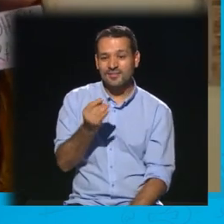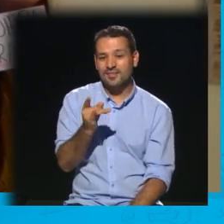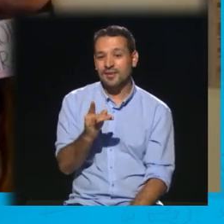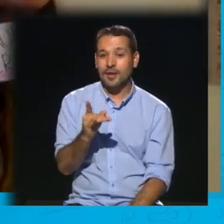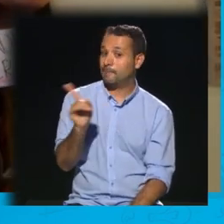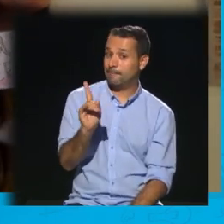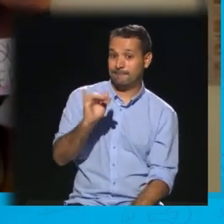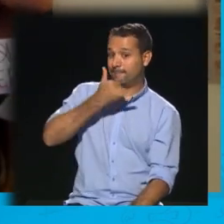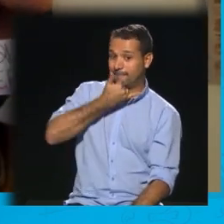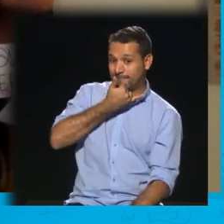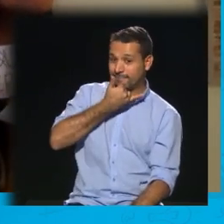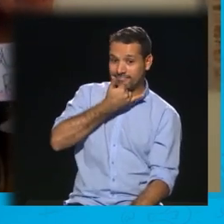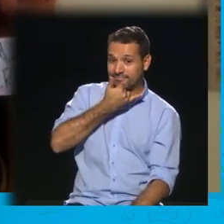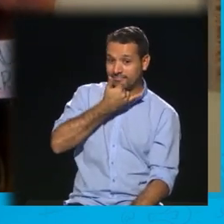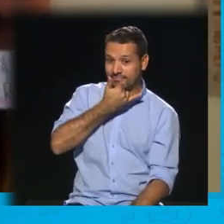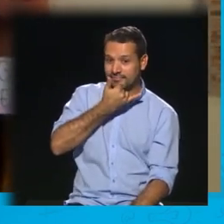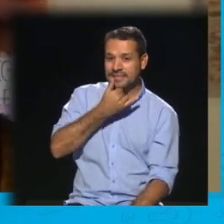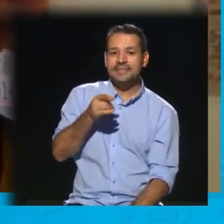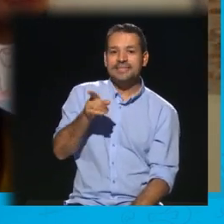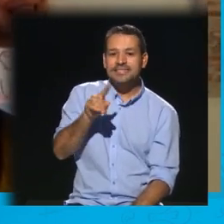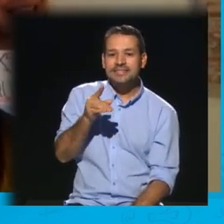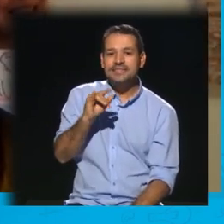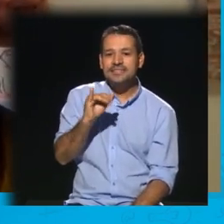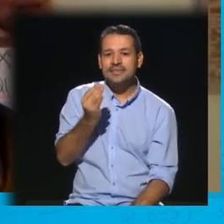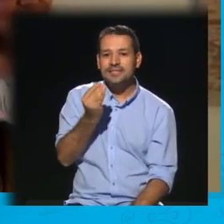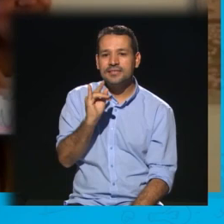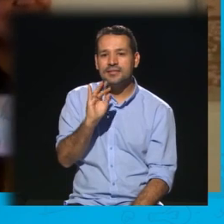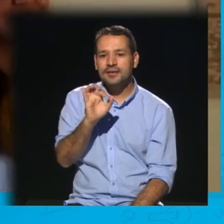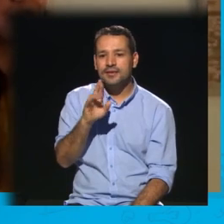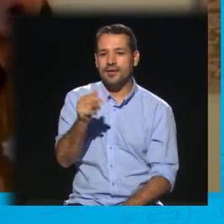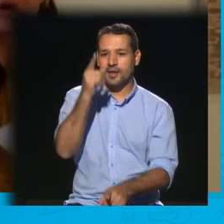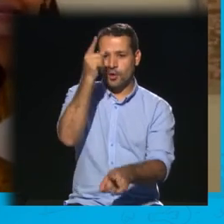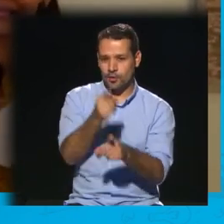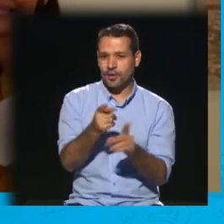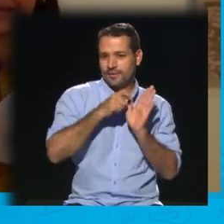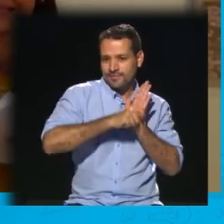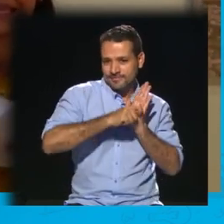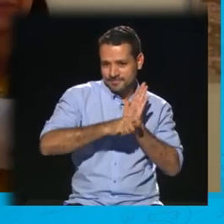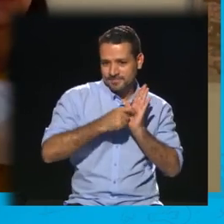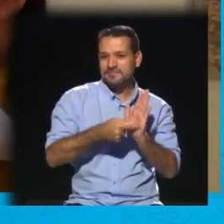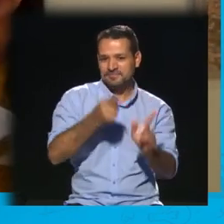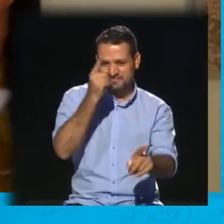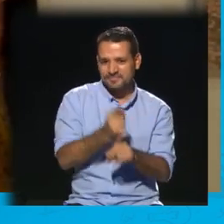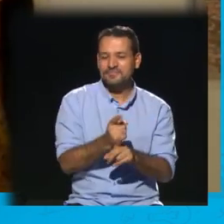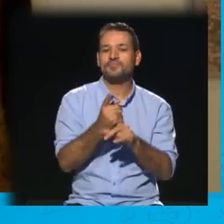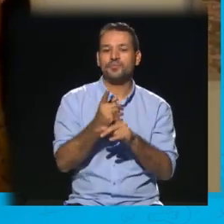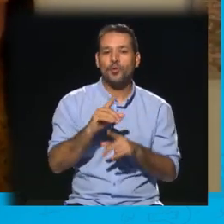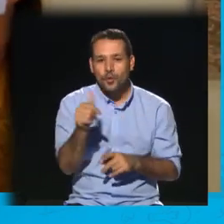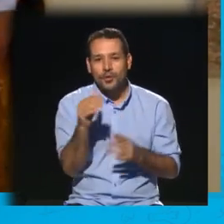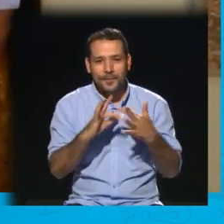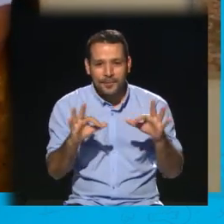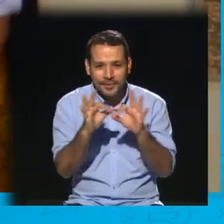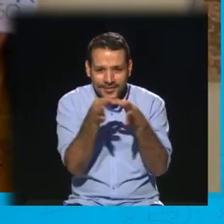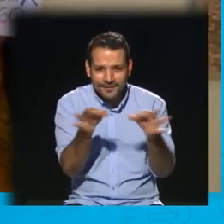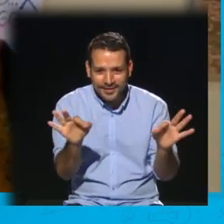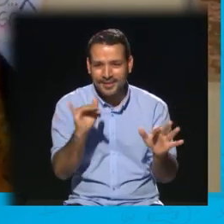llovió. Siquiera que llovió. Es la expresión correcta. Otra de las gazaperas importantísimas que